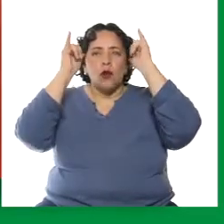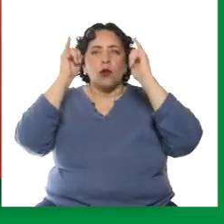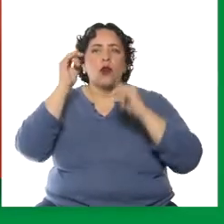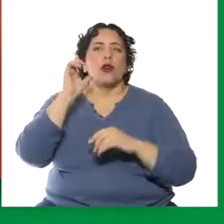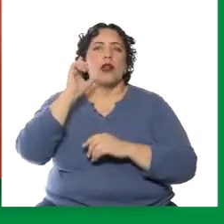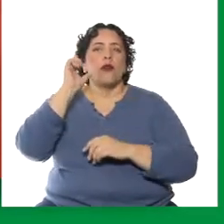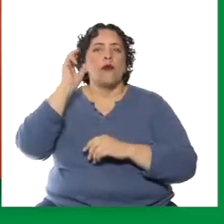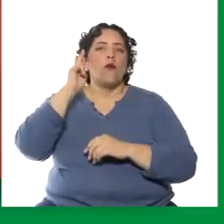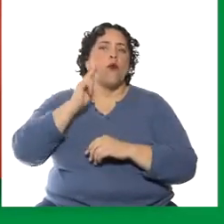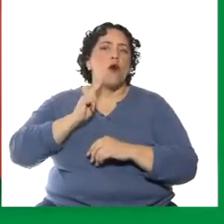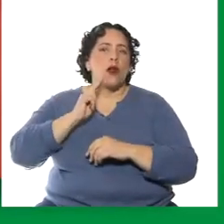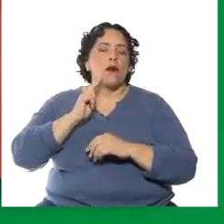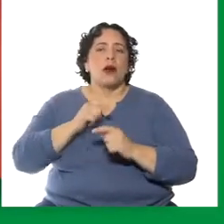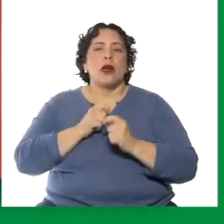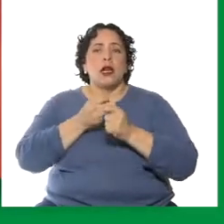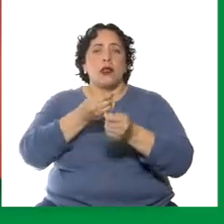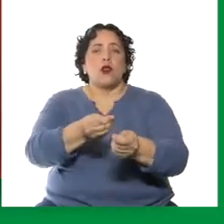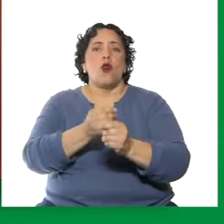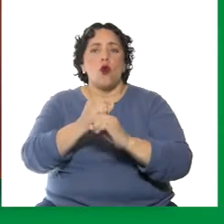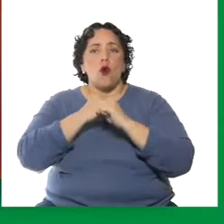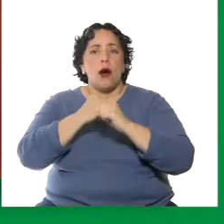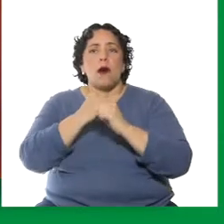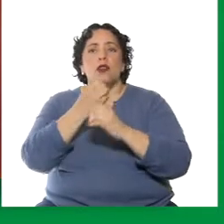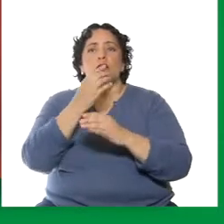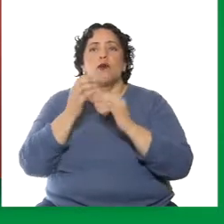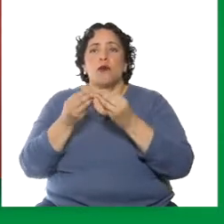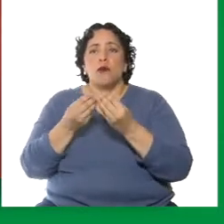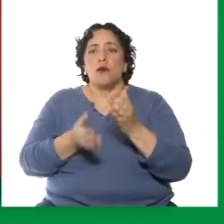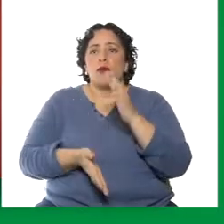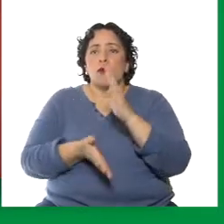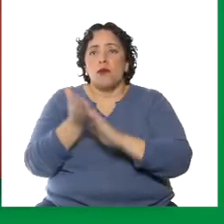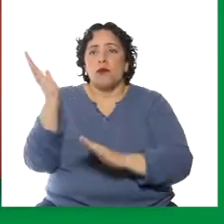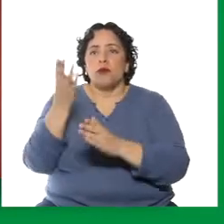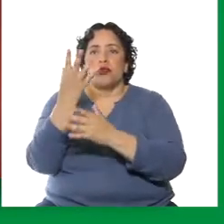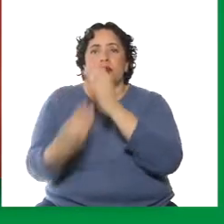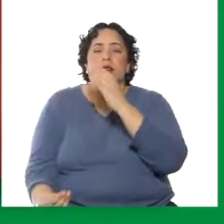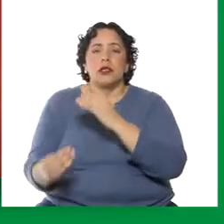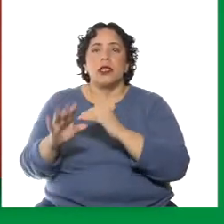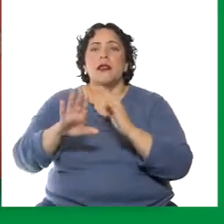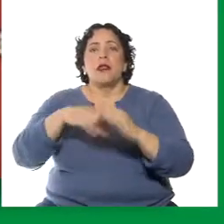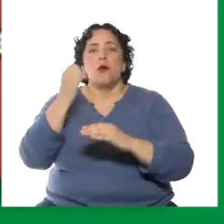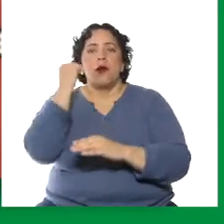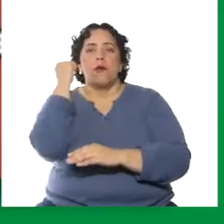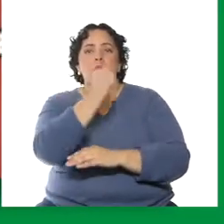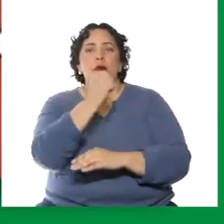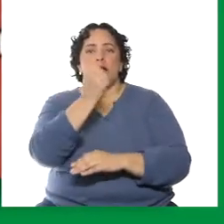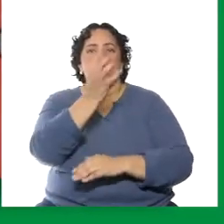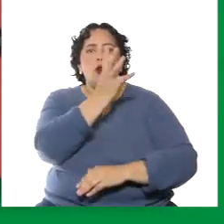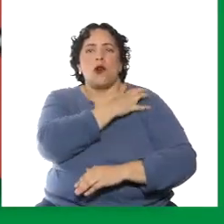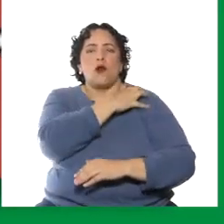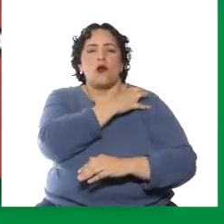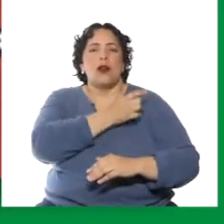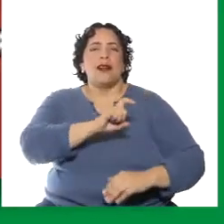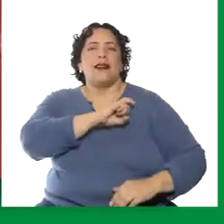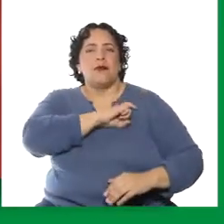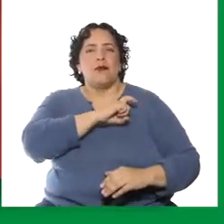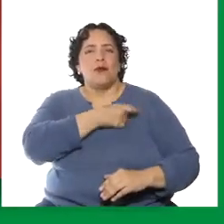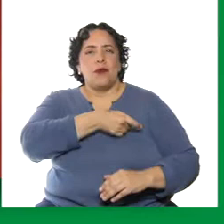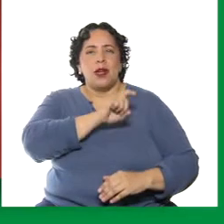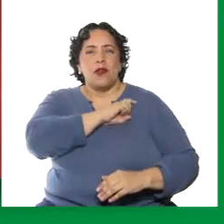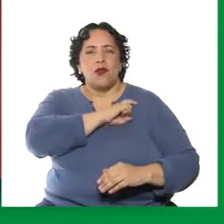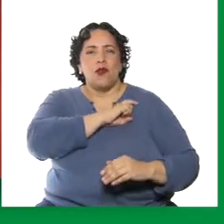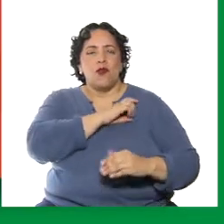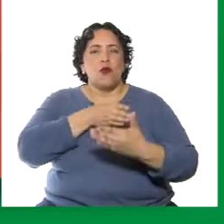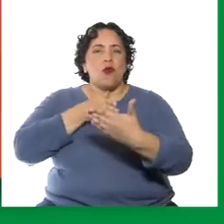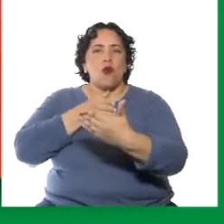Guayana, al darle un caballo que se alejara del lugar y luego eliminar al coronel Raimundo López, quien comandó